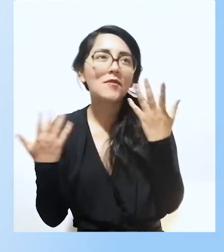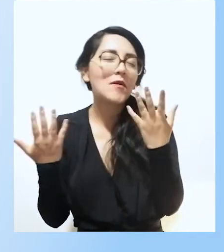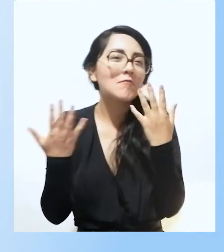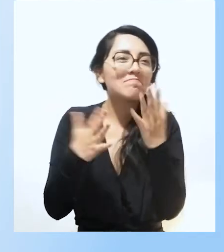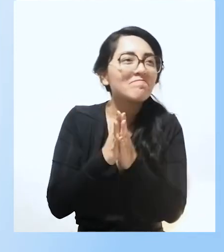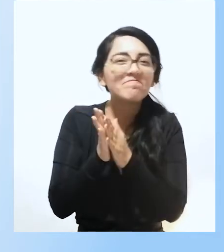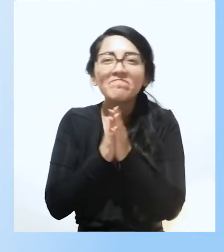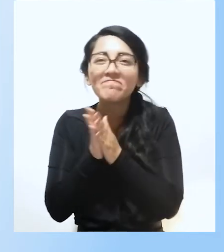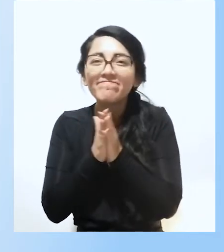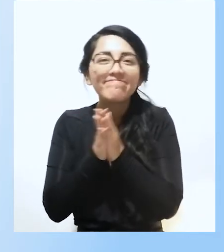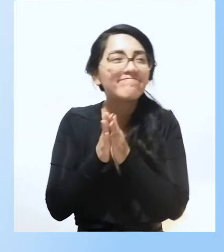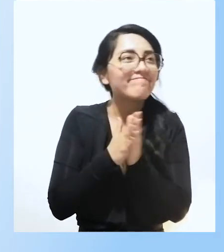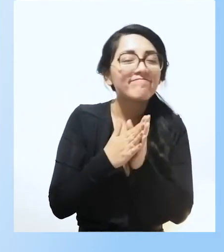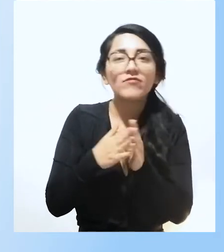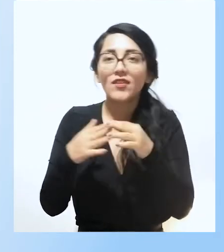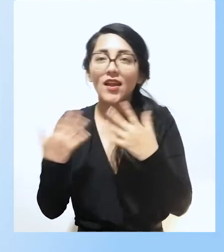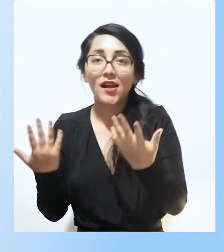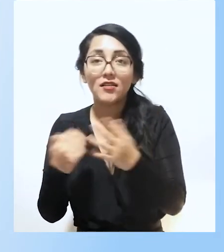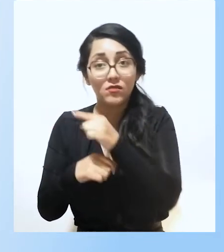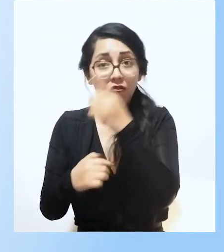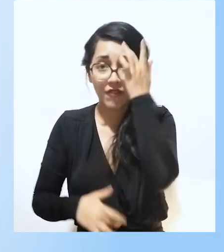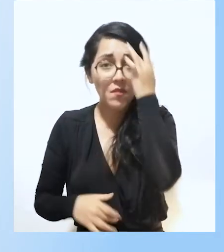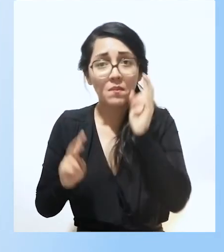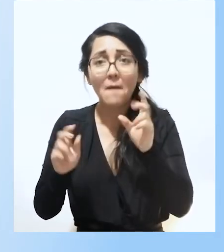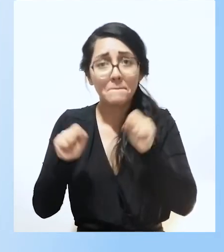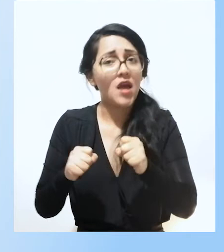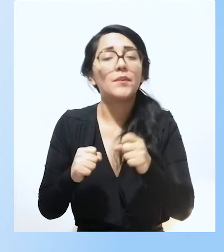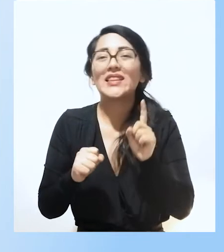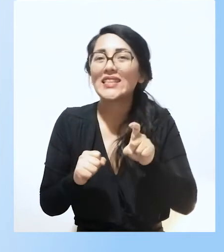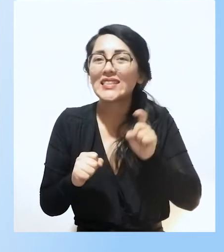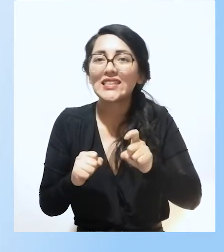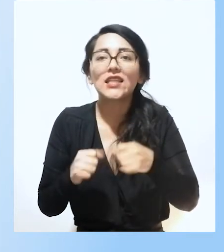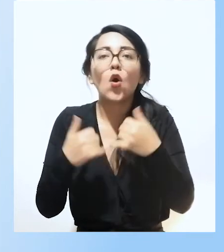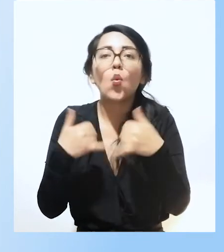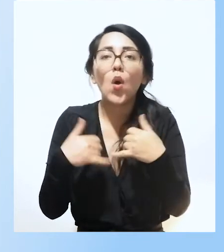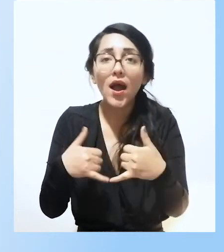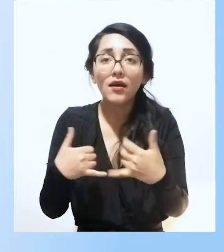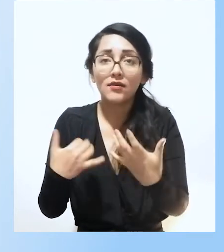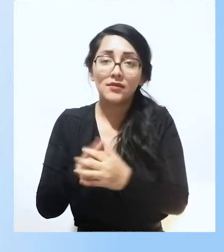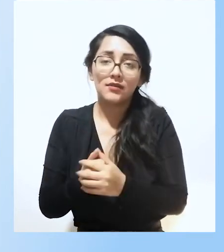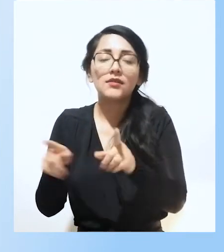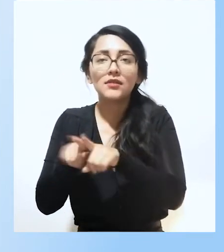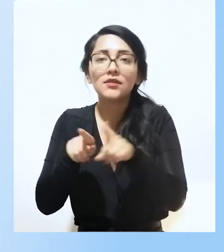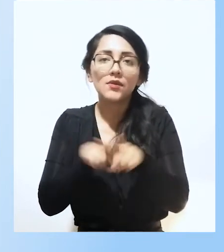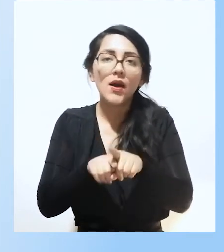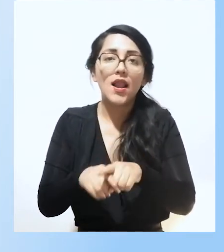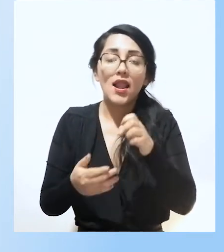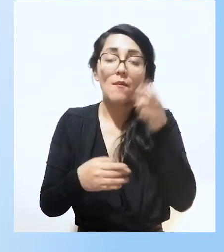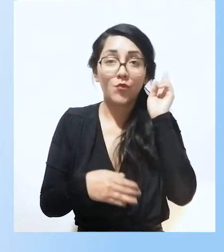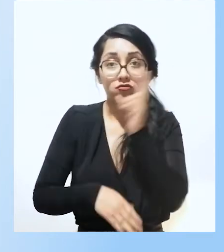en el entorno hospitalario o en situación de enfermedad. Además, desde la pedagogía hospitalaria tenemos que,